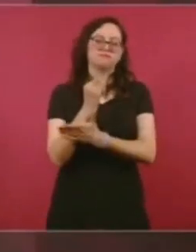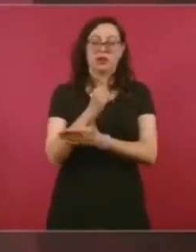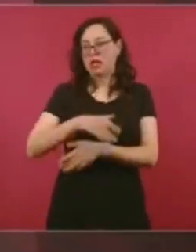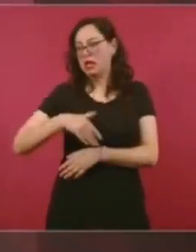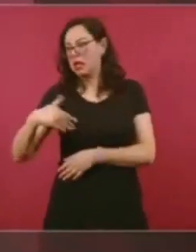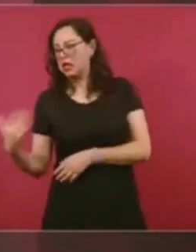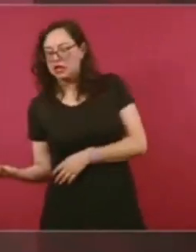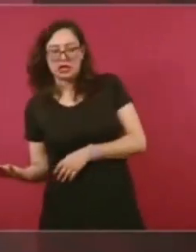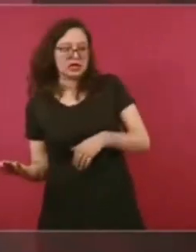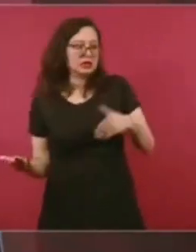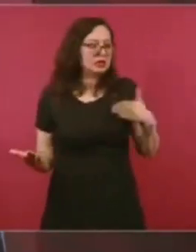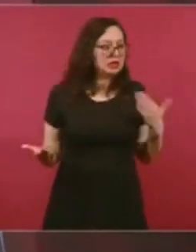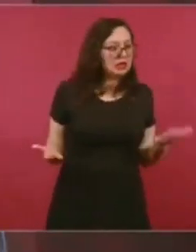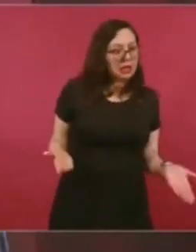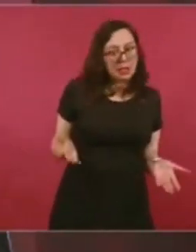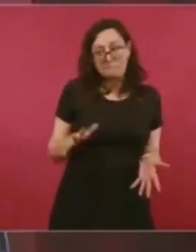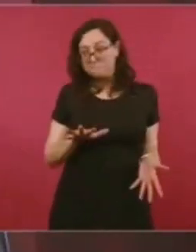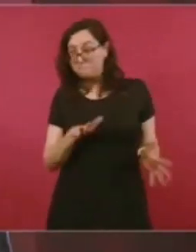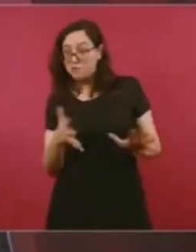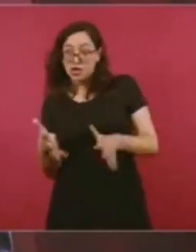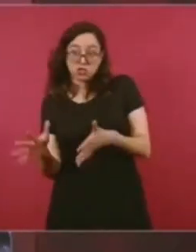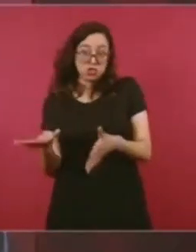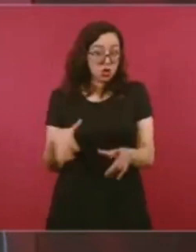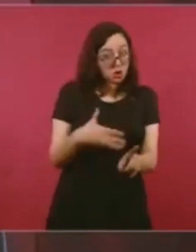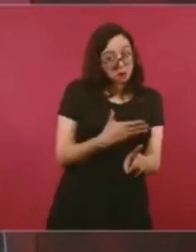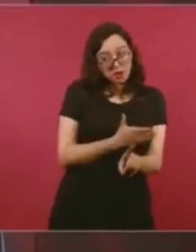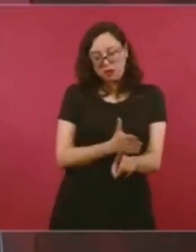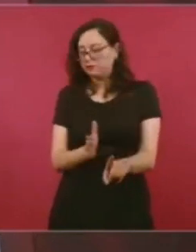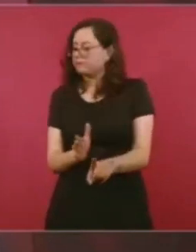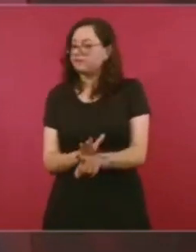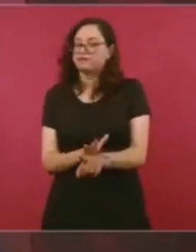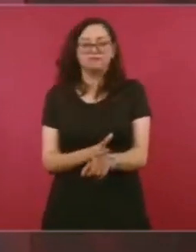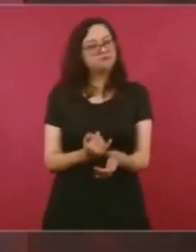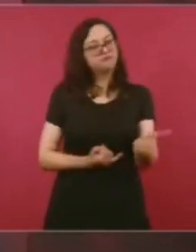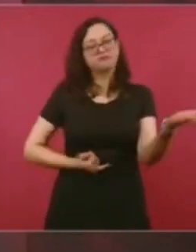simular no hay cabida para la